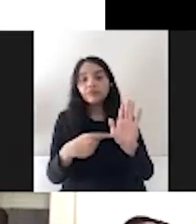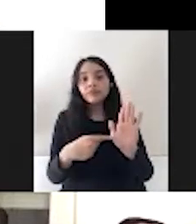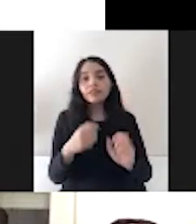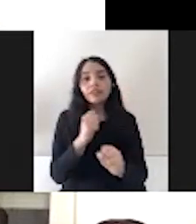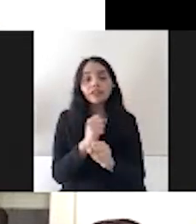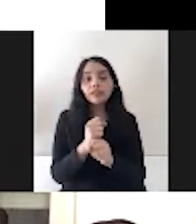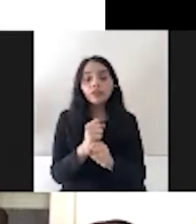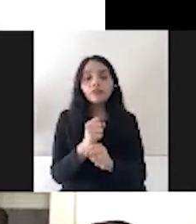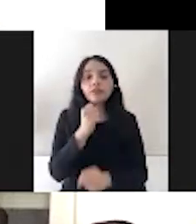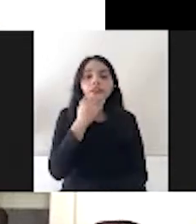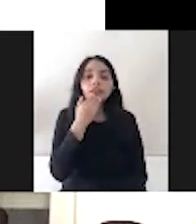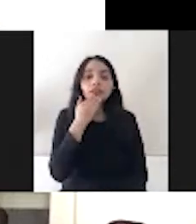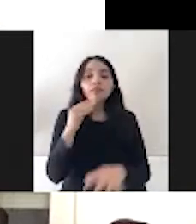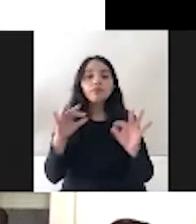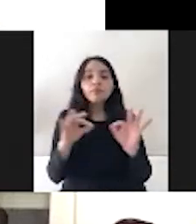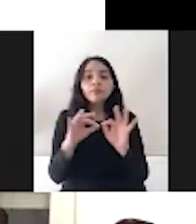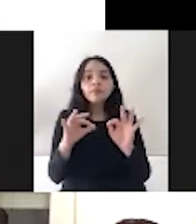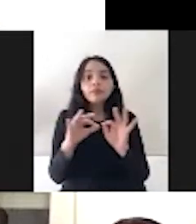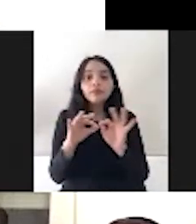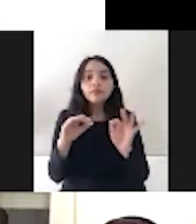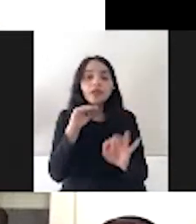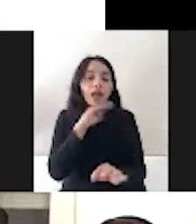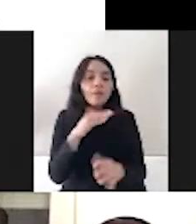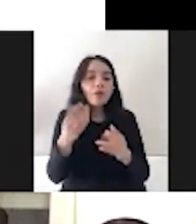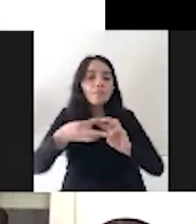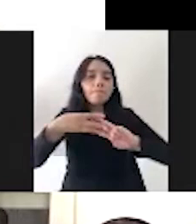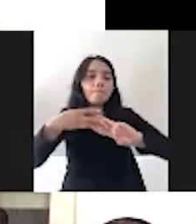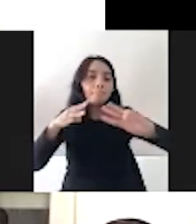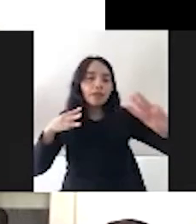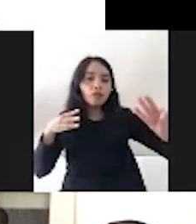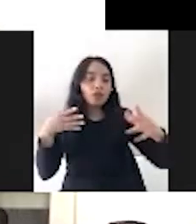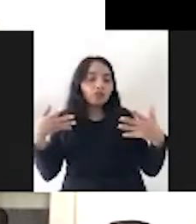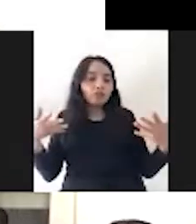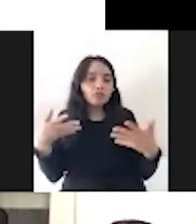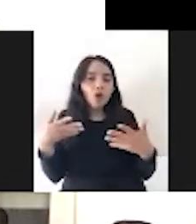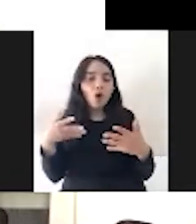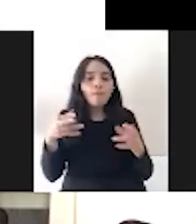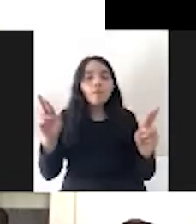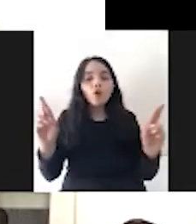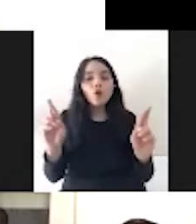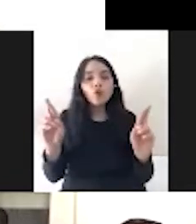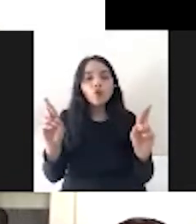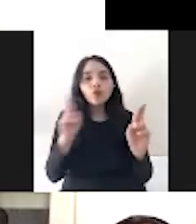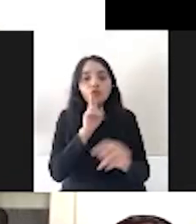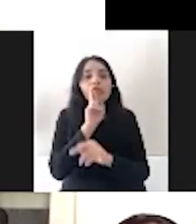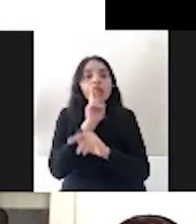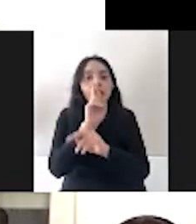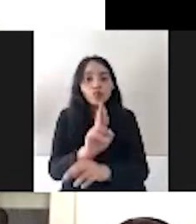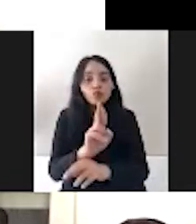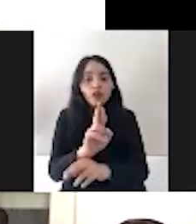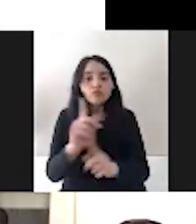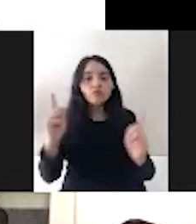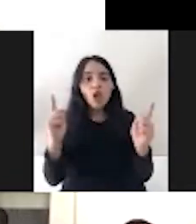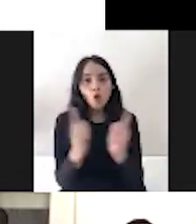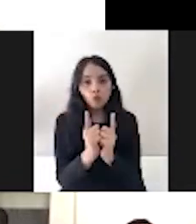y explicaremos un poco rápidamente la metodología y finalmente pondremos los resultados y conclusiones que creemos que es lo más importante y que nos interesa